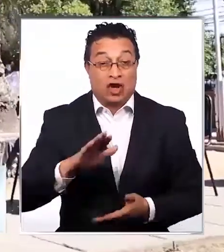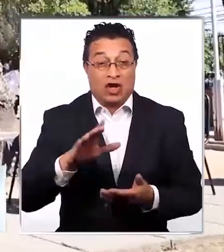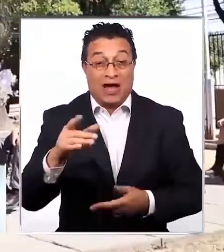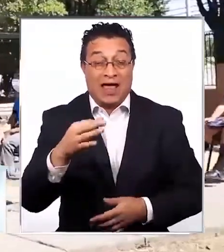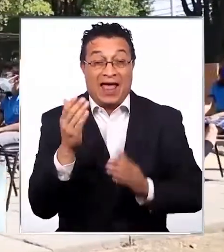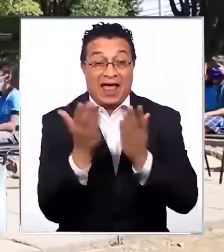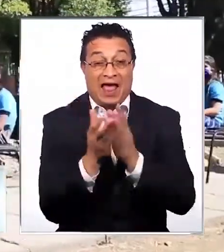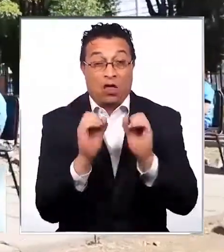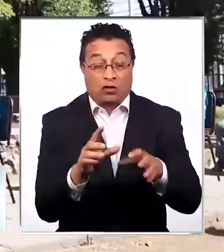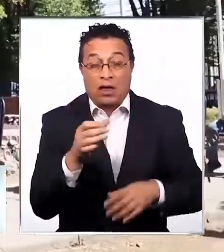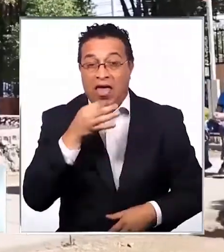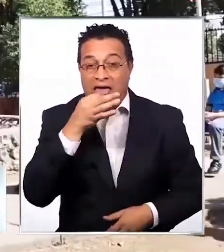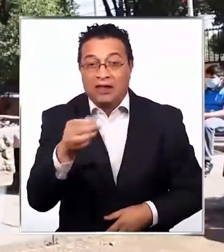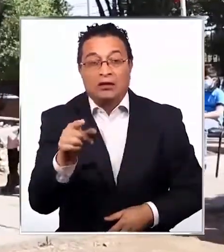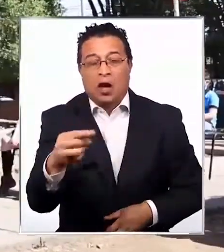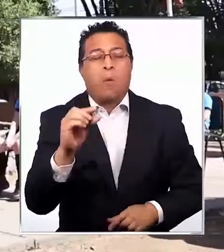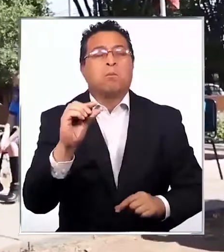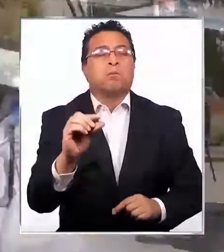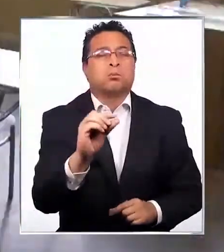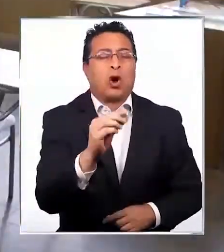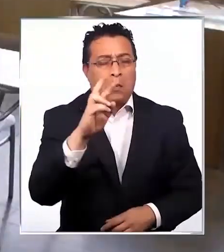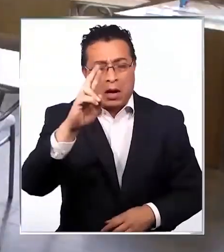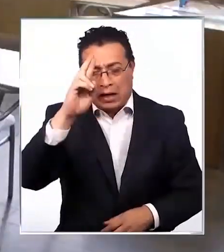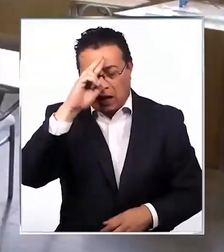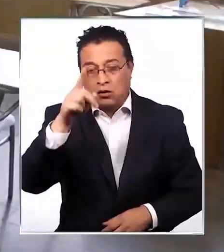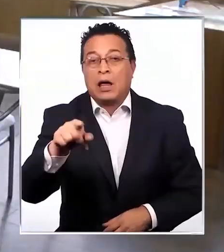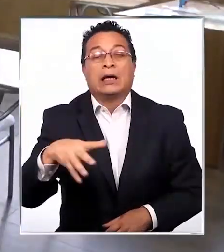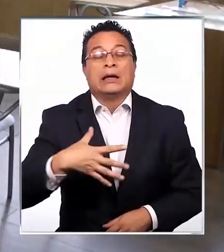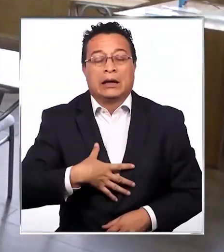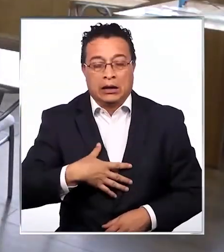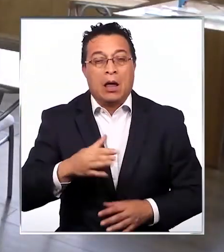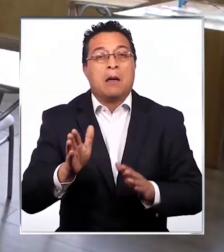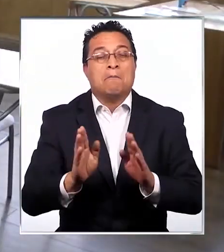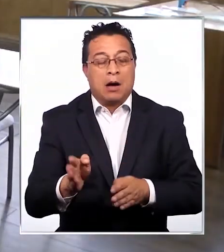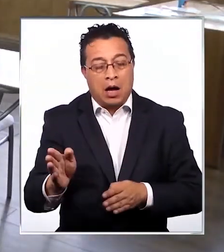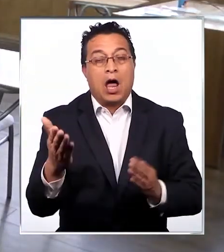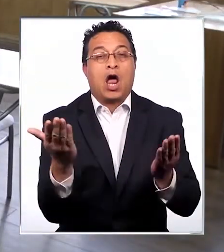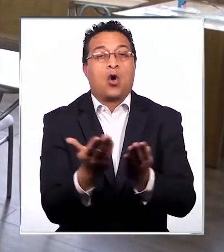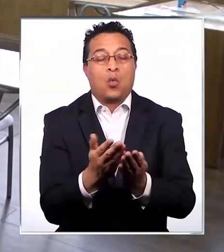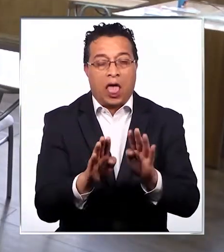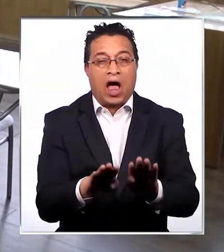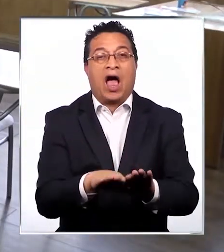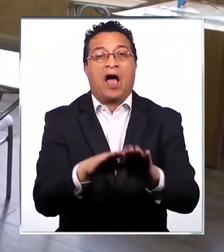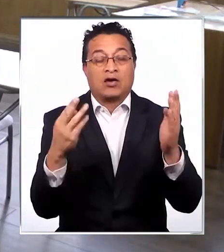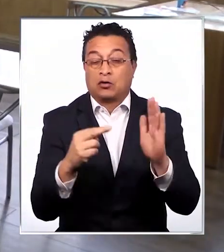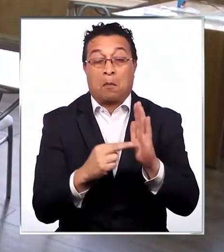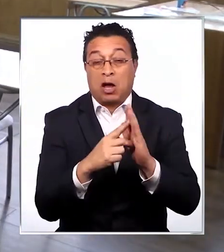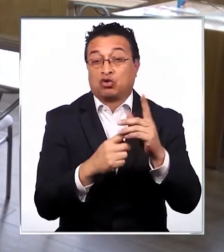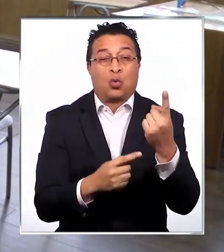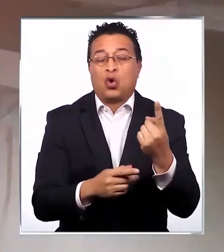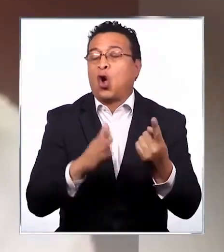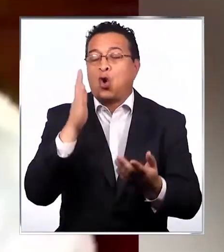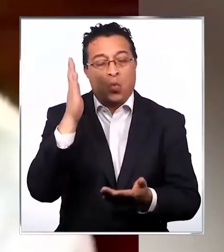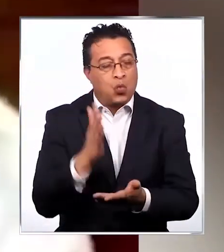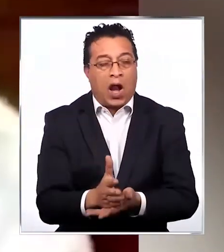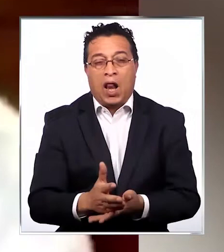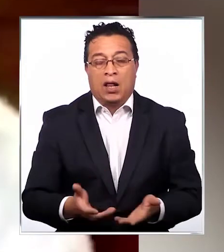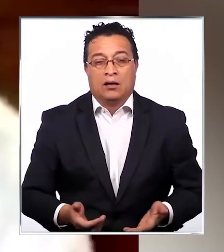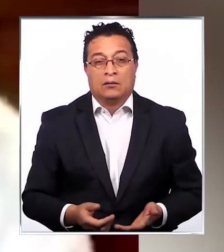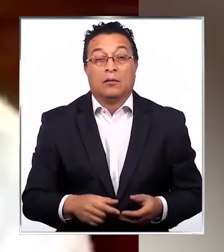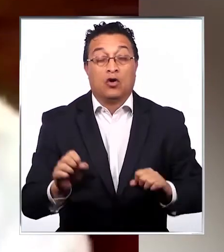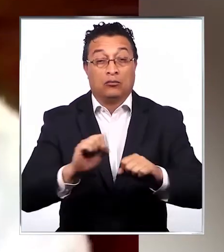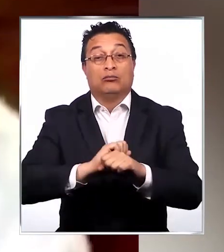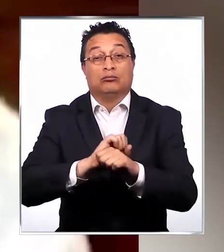este síndrome es muy infrecuente y es partidario de mantener los colegios abiertos aún en fase de cuarentena. El